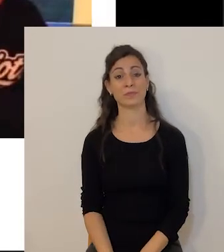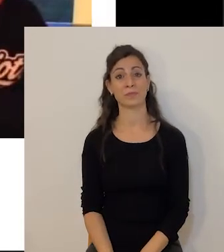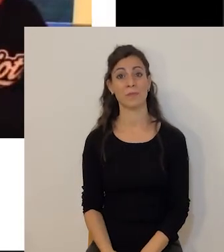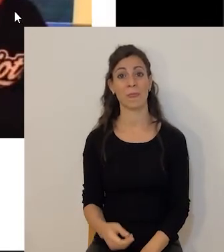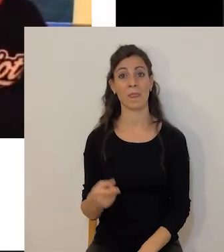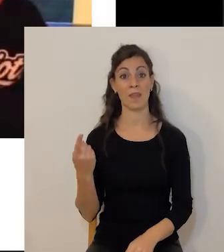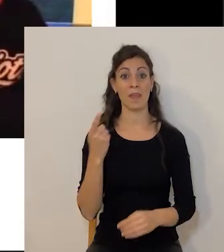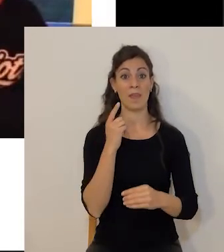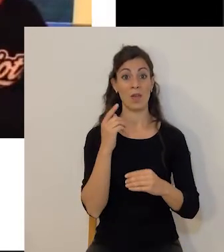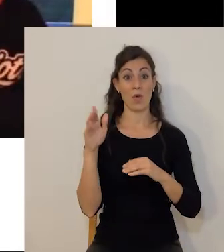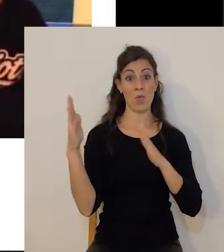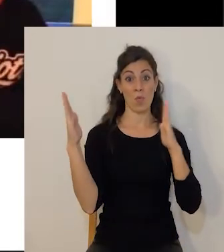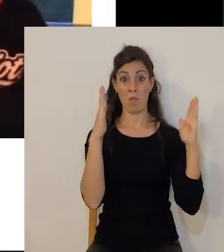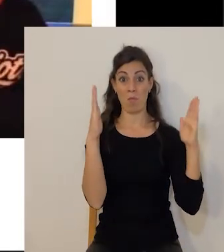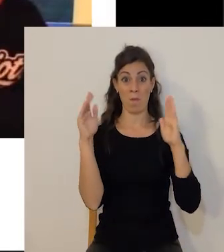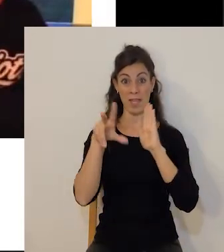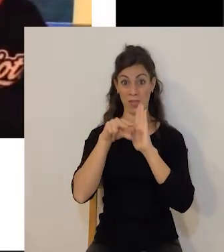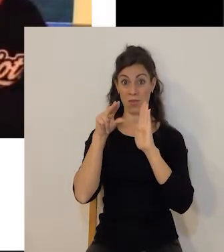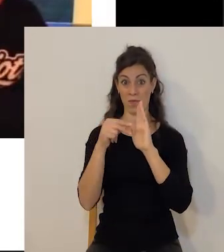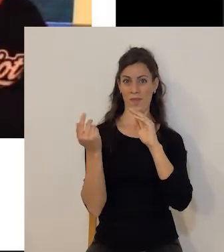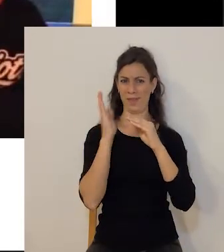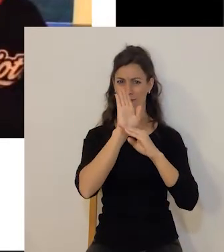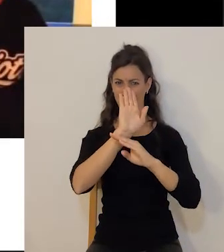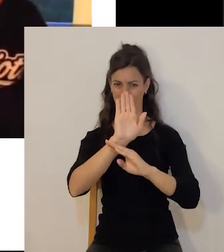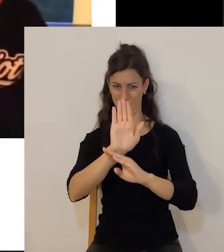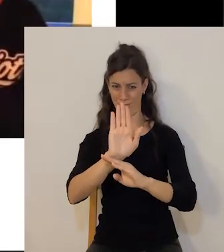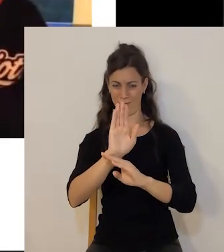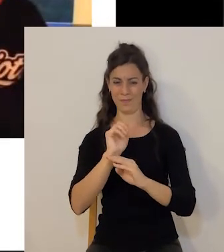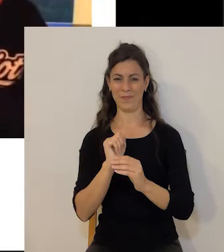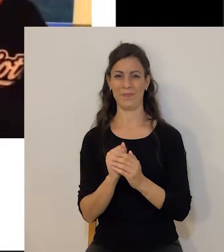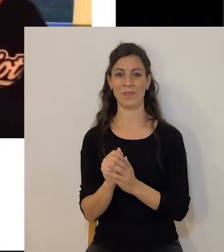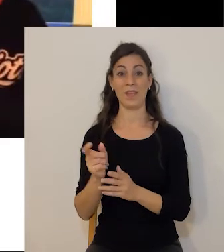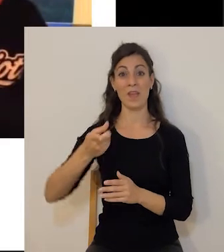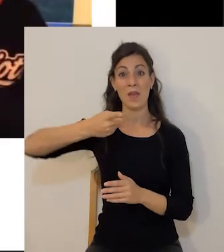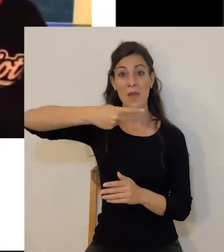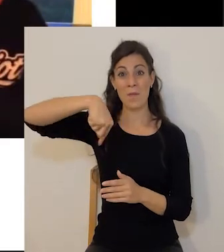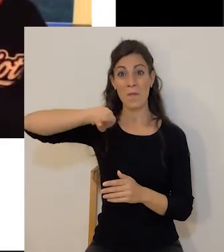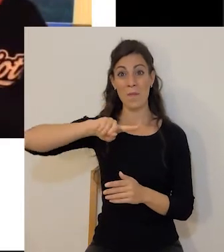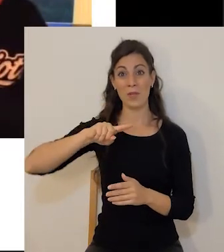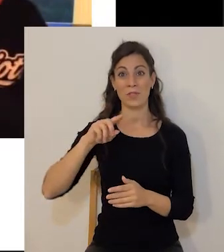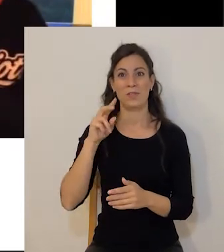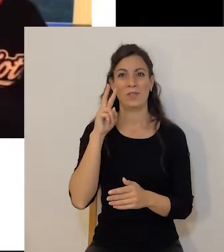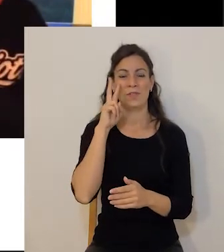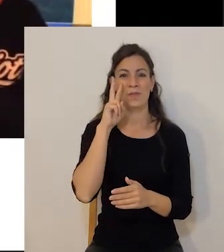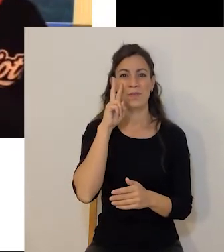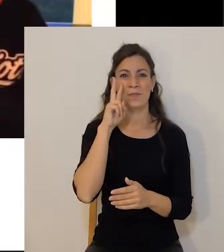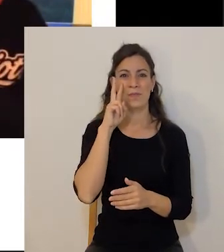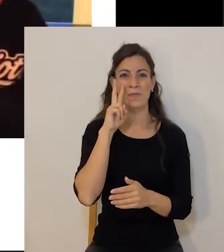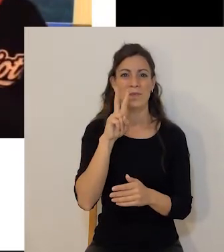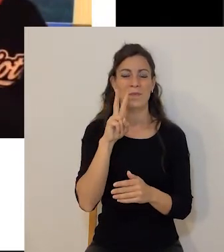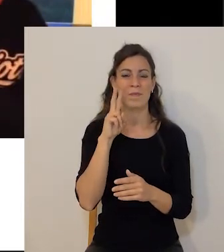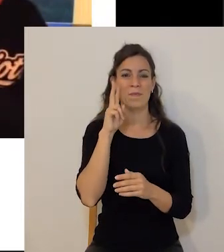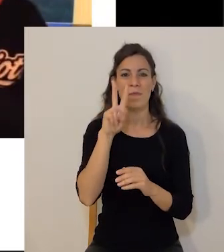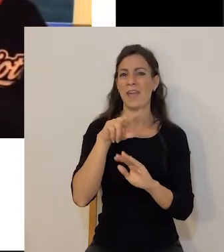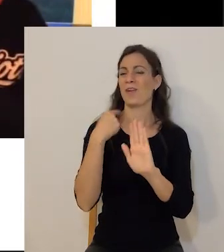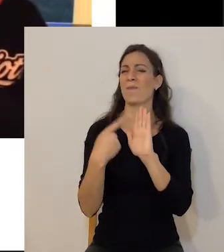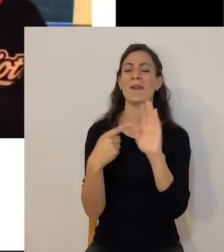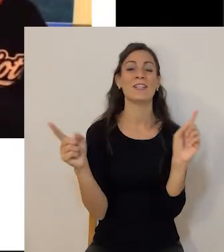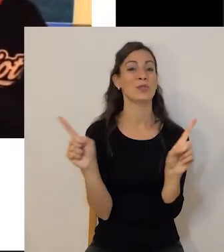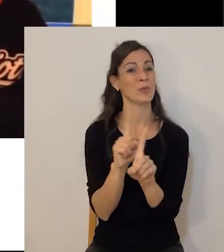aquí os voy a presentar un momento este vídeo para que veáis, tampoco lo vamos a ver del